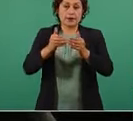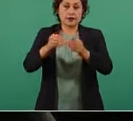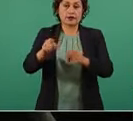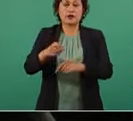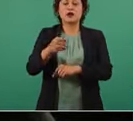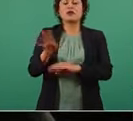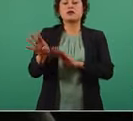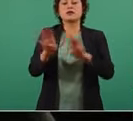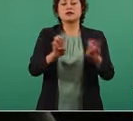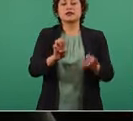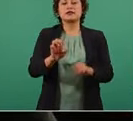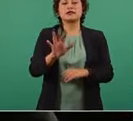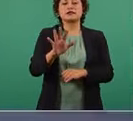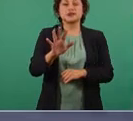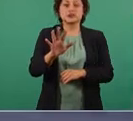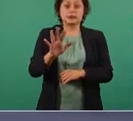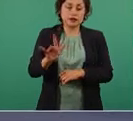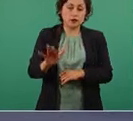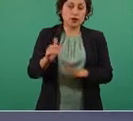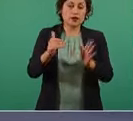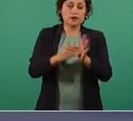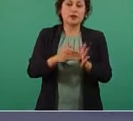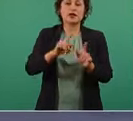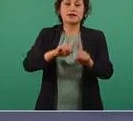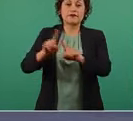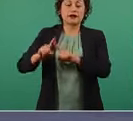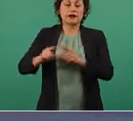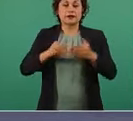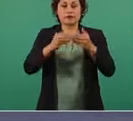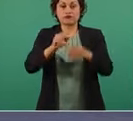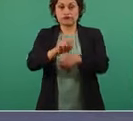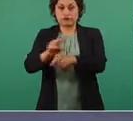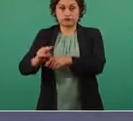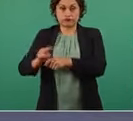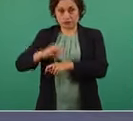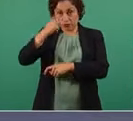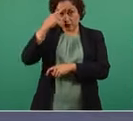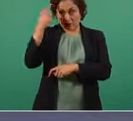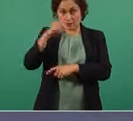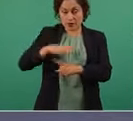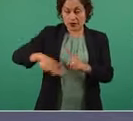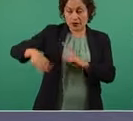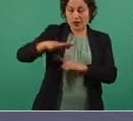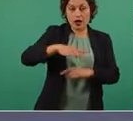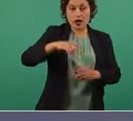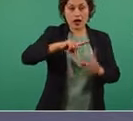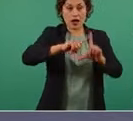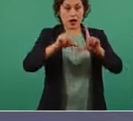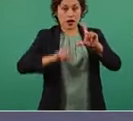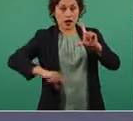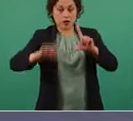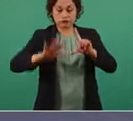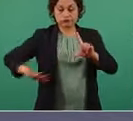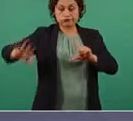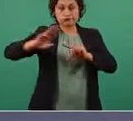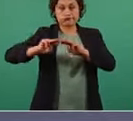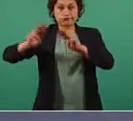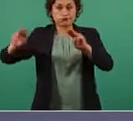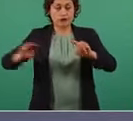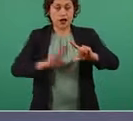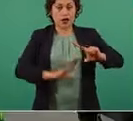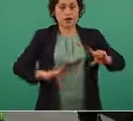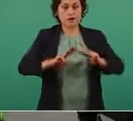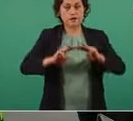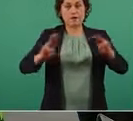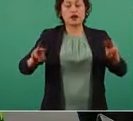para la salvaguarda de la Guardia Costera para vigilancia de zonas marítimas mexicanas. En el Alto Golfo de California